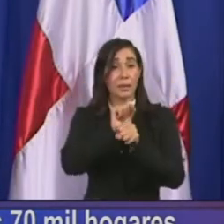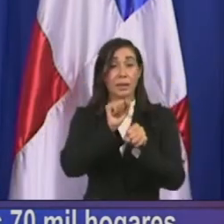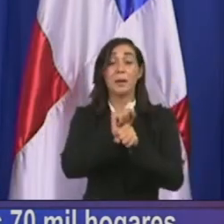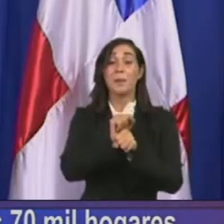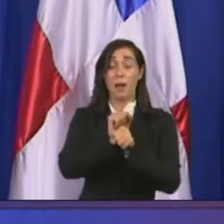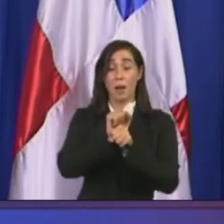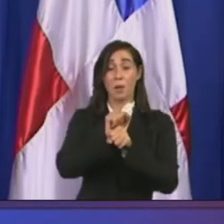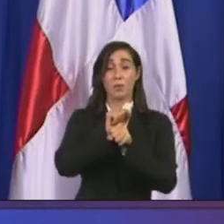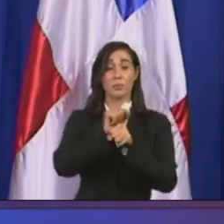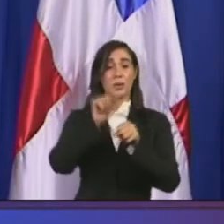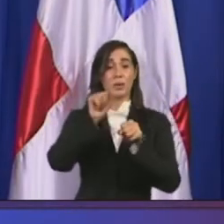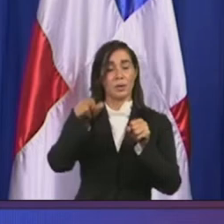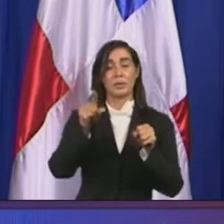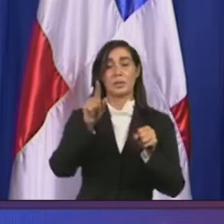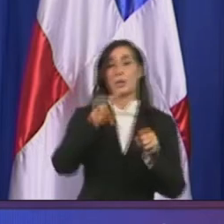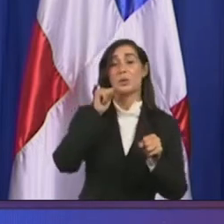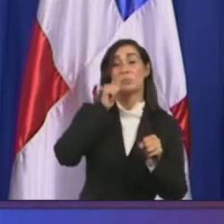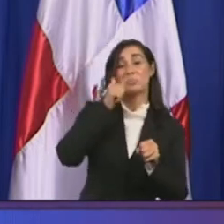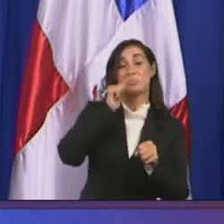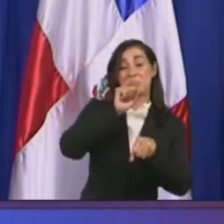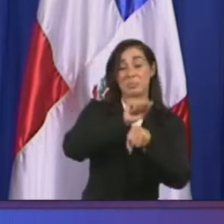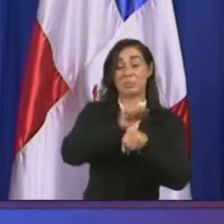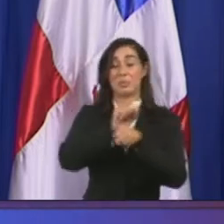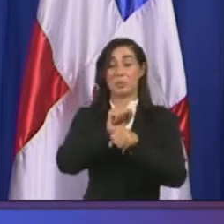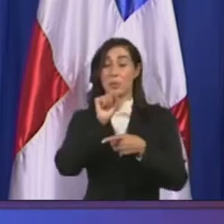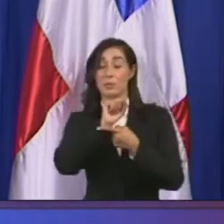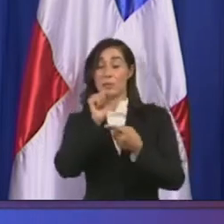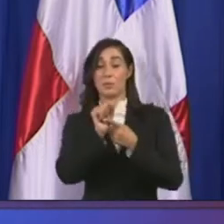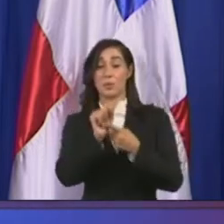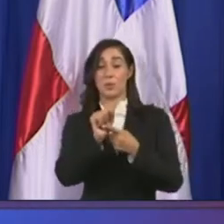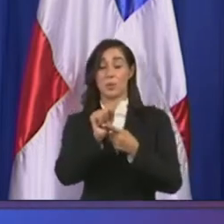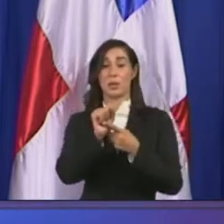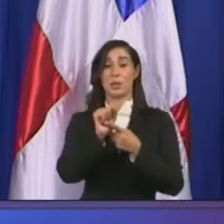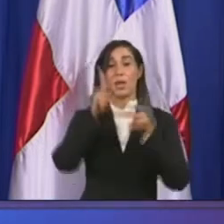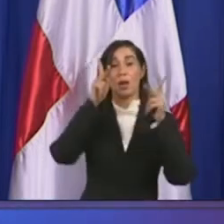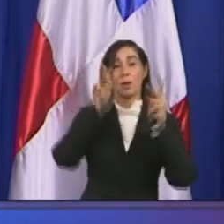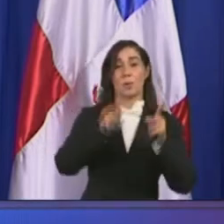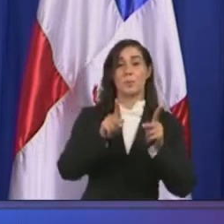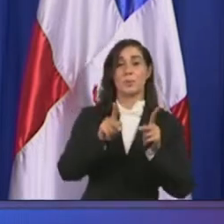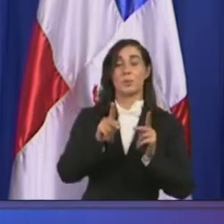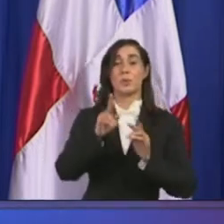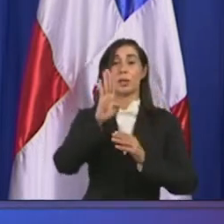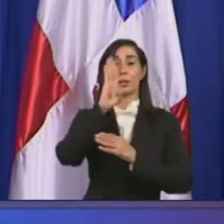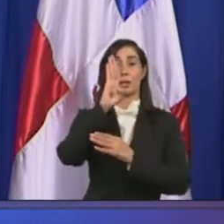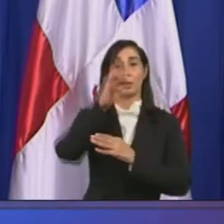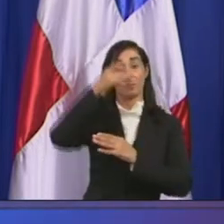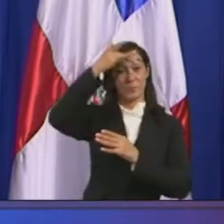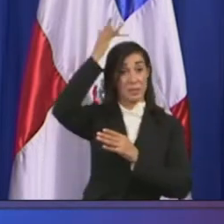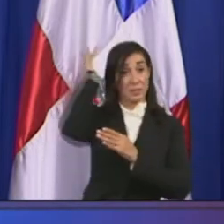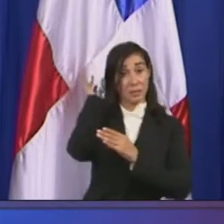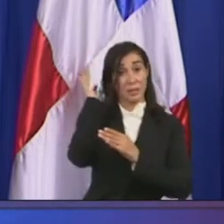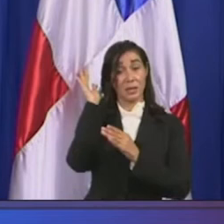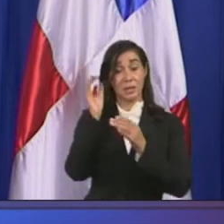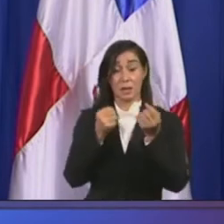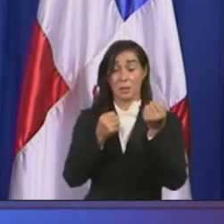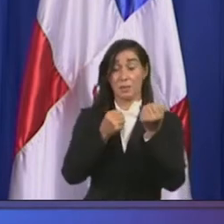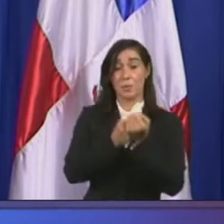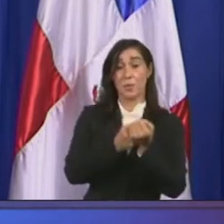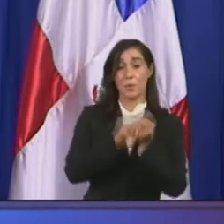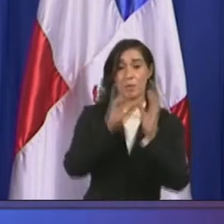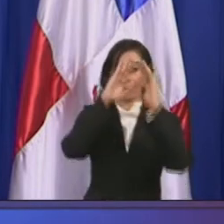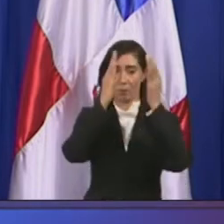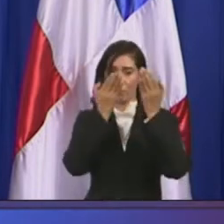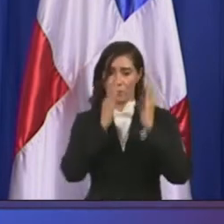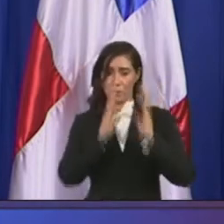los chiriperos, organizaciones de la sociedad civil que trabajan con personas que tienen VIH y SIDA,